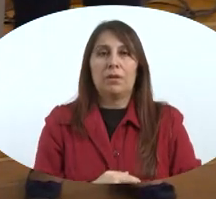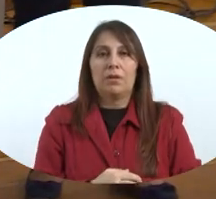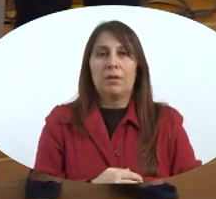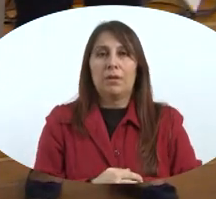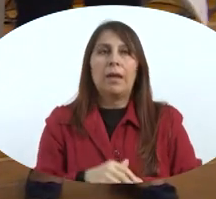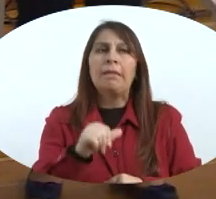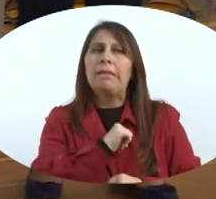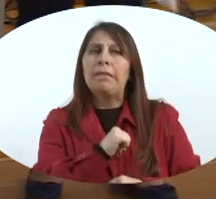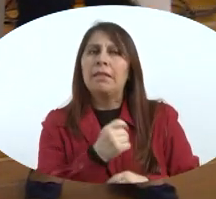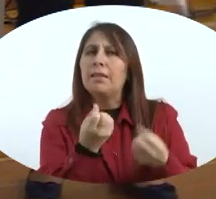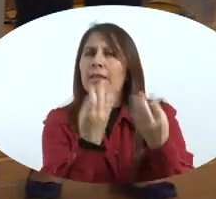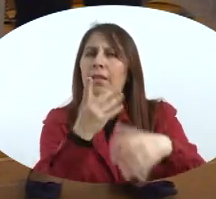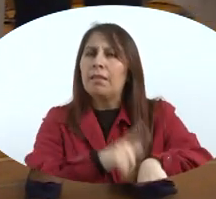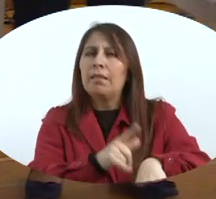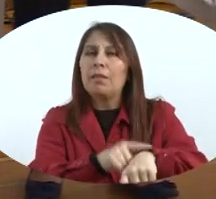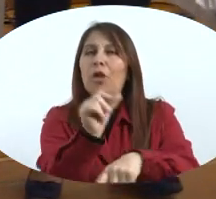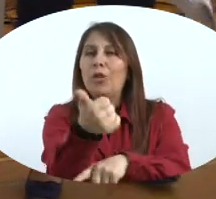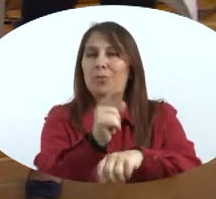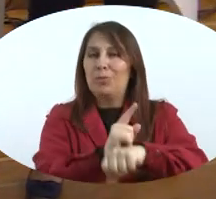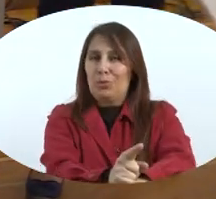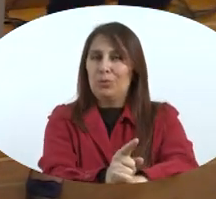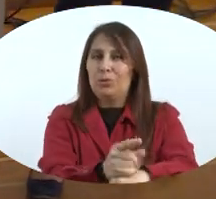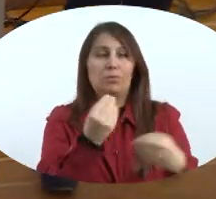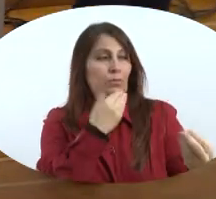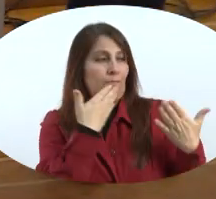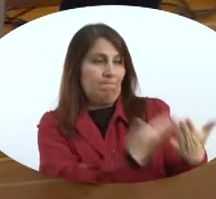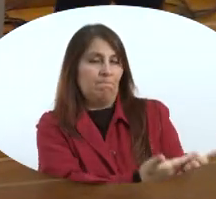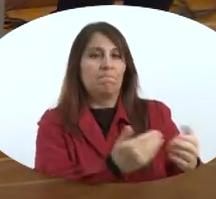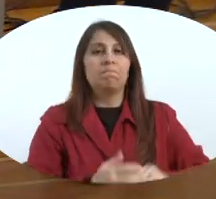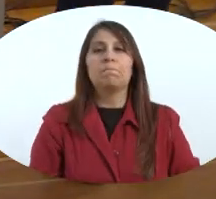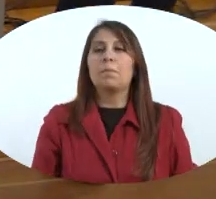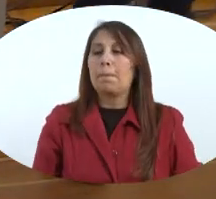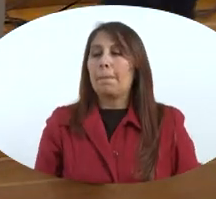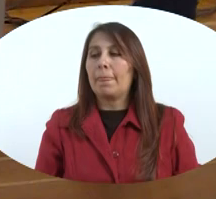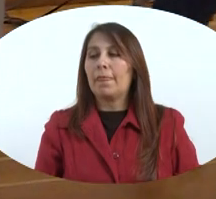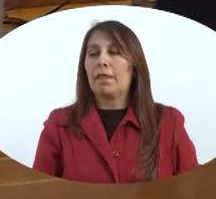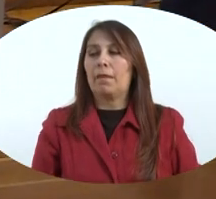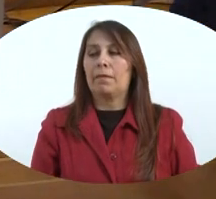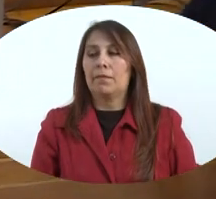cual contará con 10 minutos para su presentación entonces muchas gracias